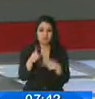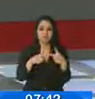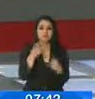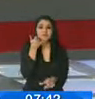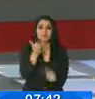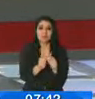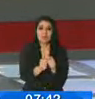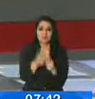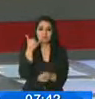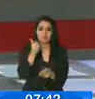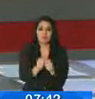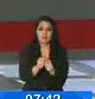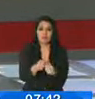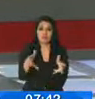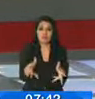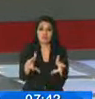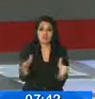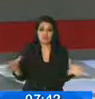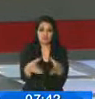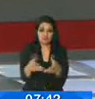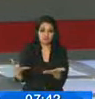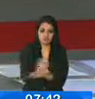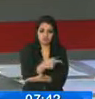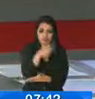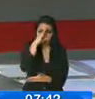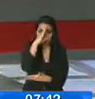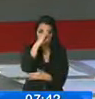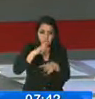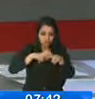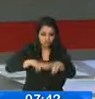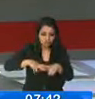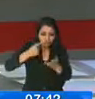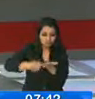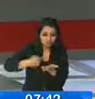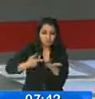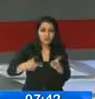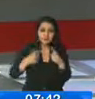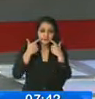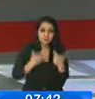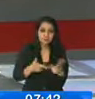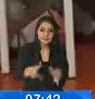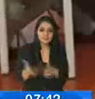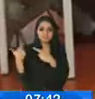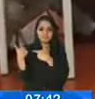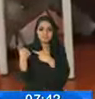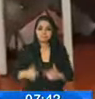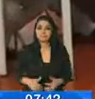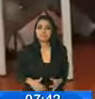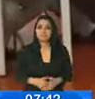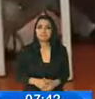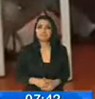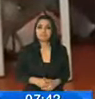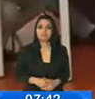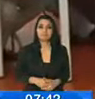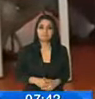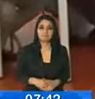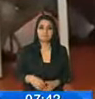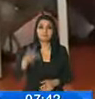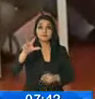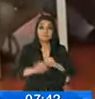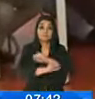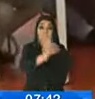los procesados están siendo analizados por la policía y la fiscalía. Miremos. A las 3 de la madrugada de